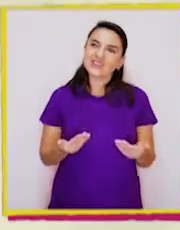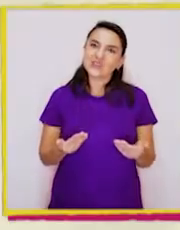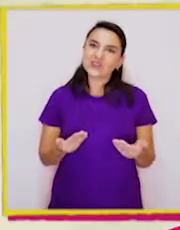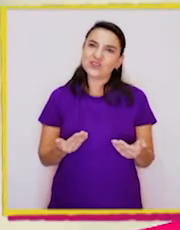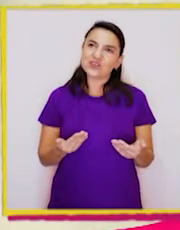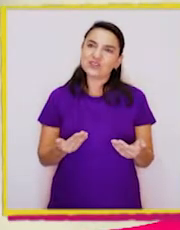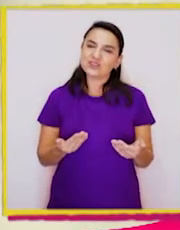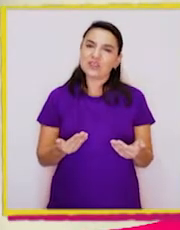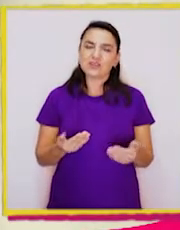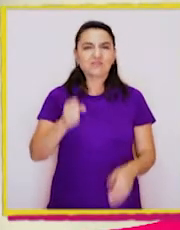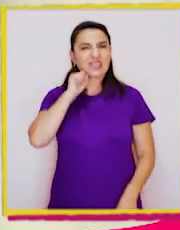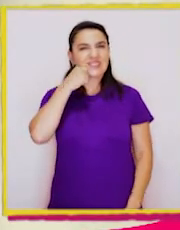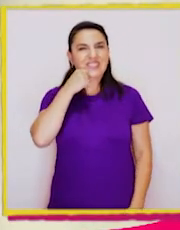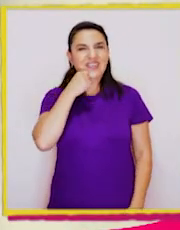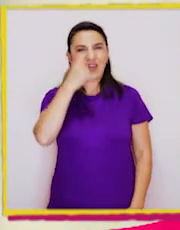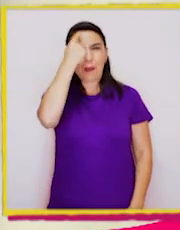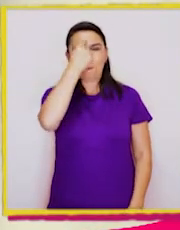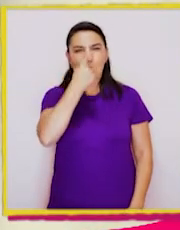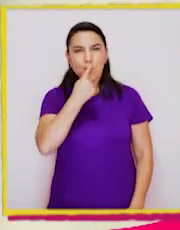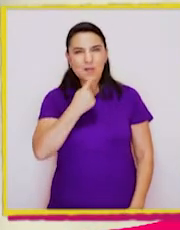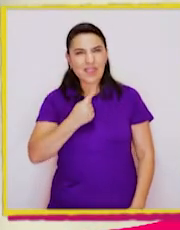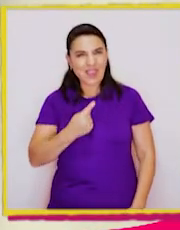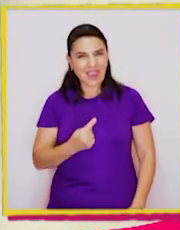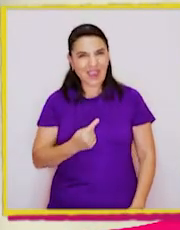Entonces, ¿qué son los muñecos quitapesares?